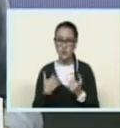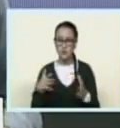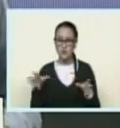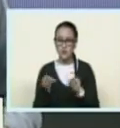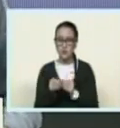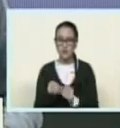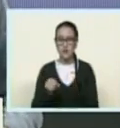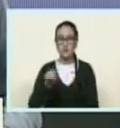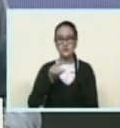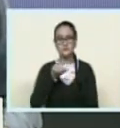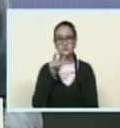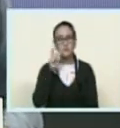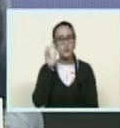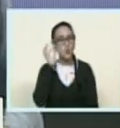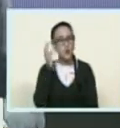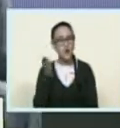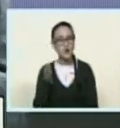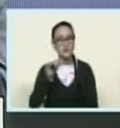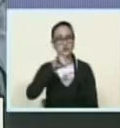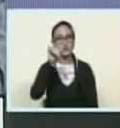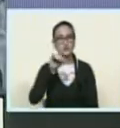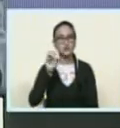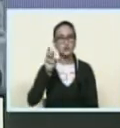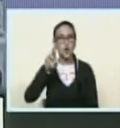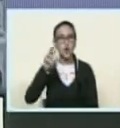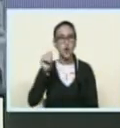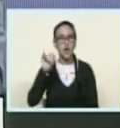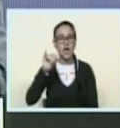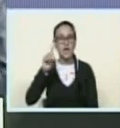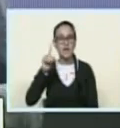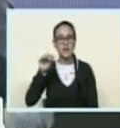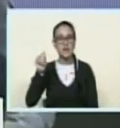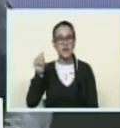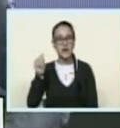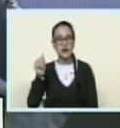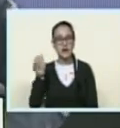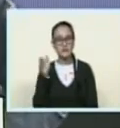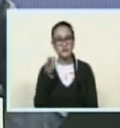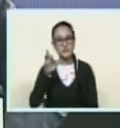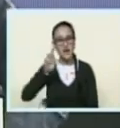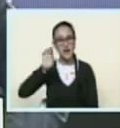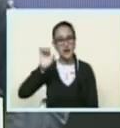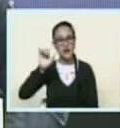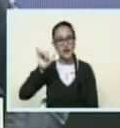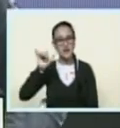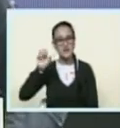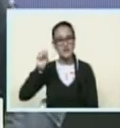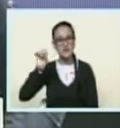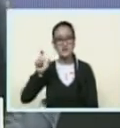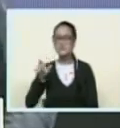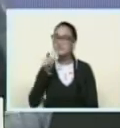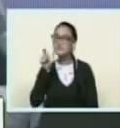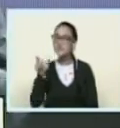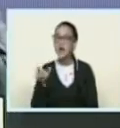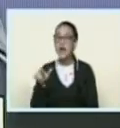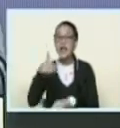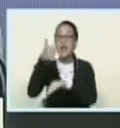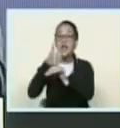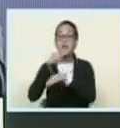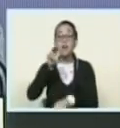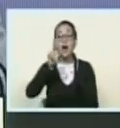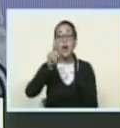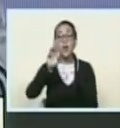Reyes, está Zoraida Reyes acá presente. Zoraida Reyes es la jefa de la